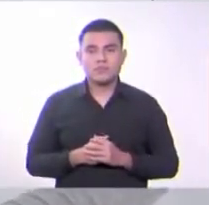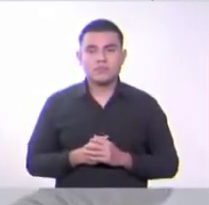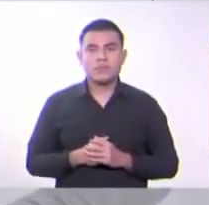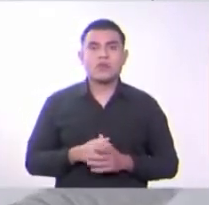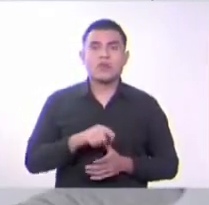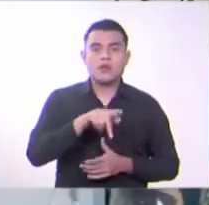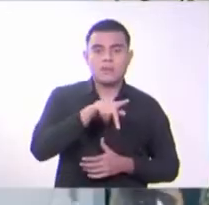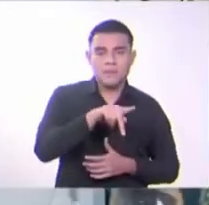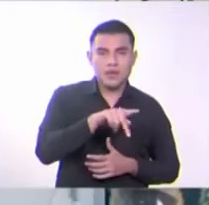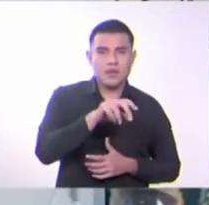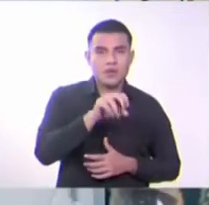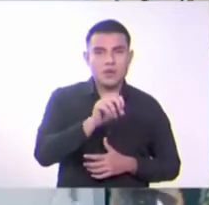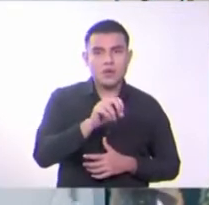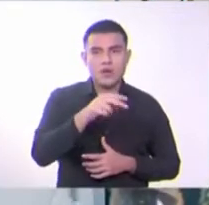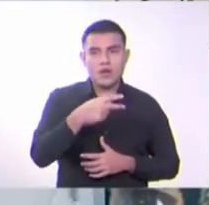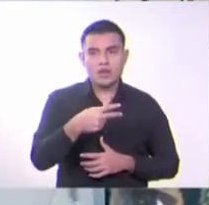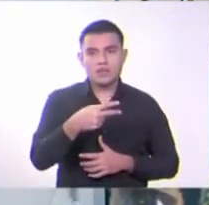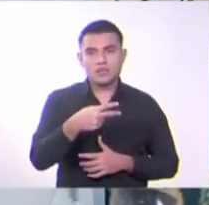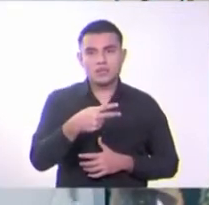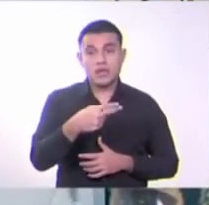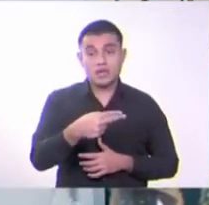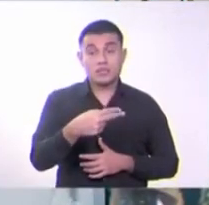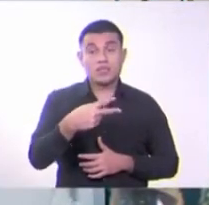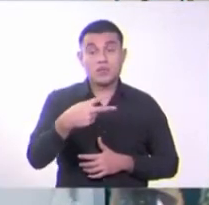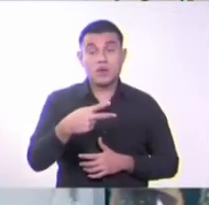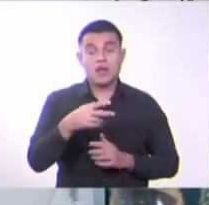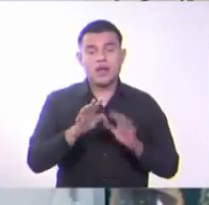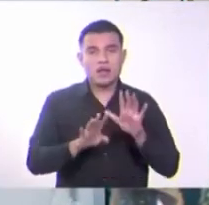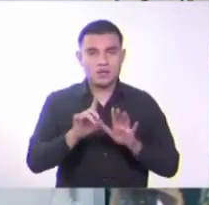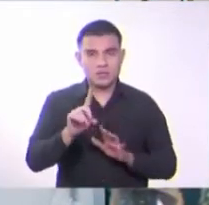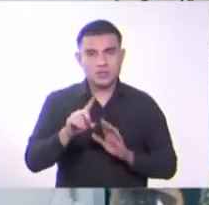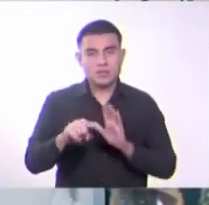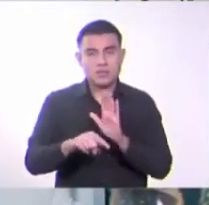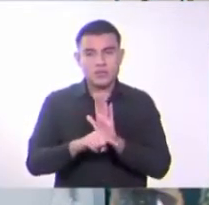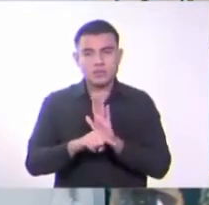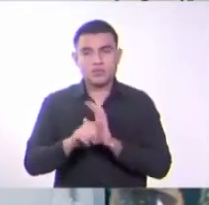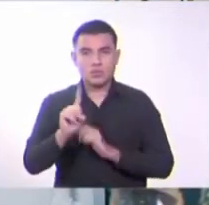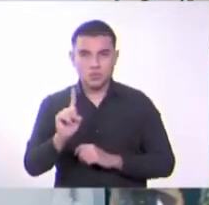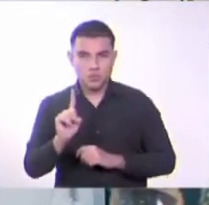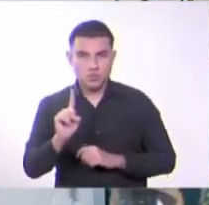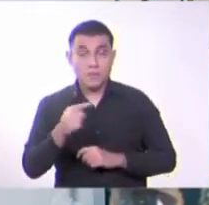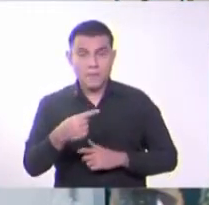pOH es igual a 14 menos 1.